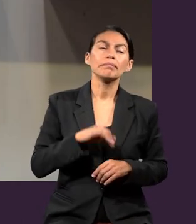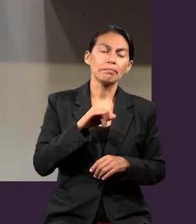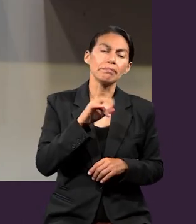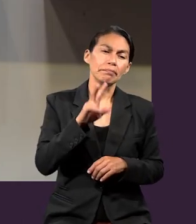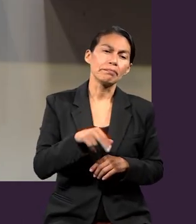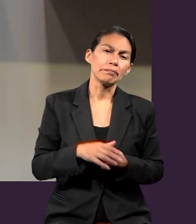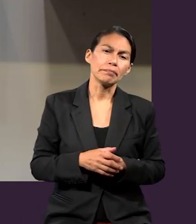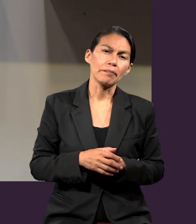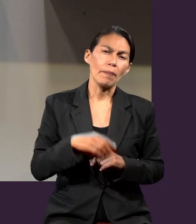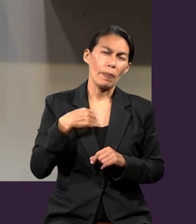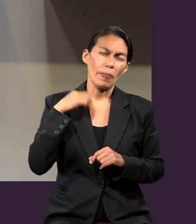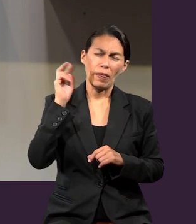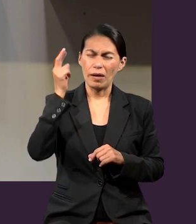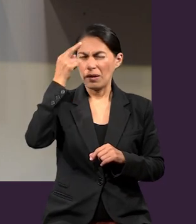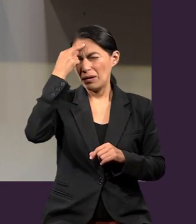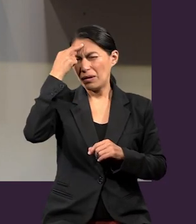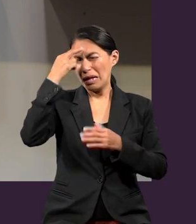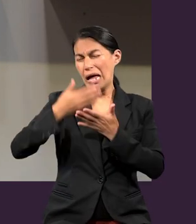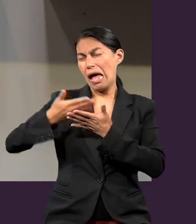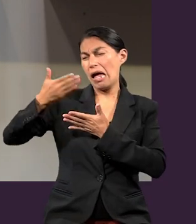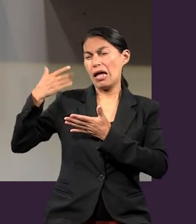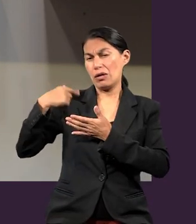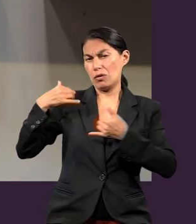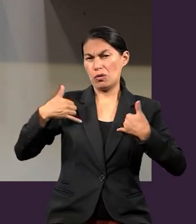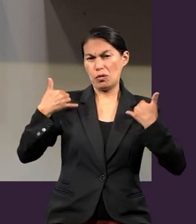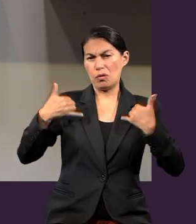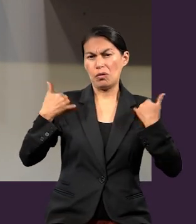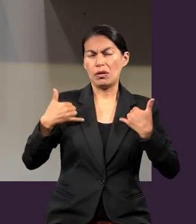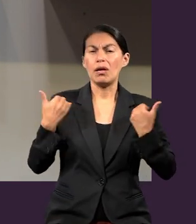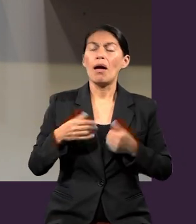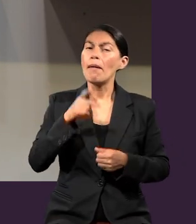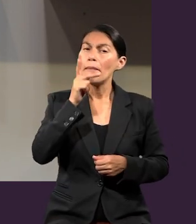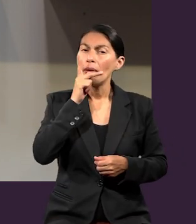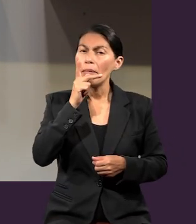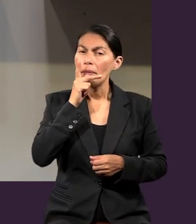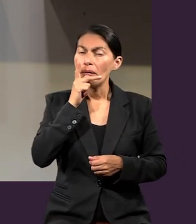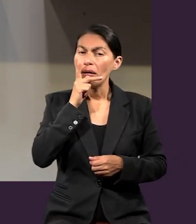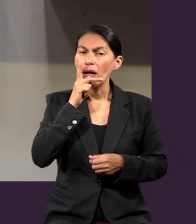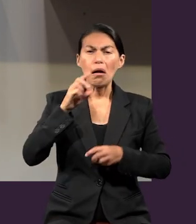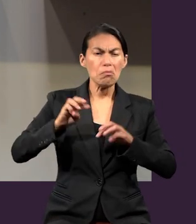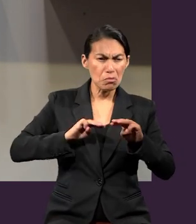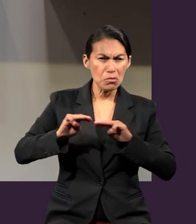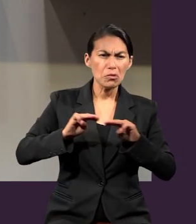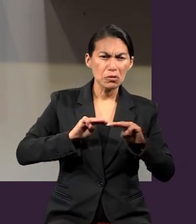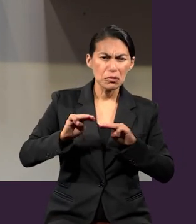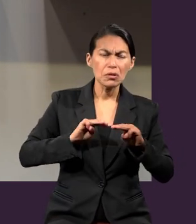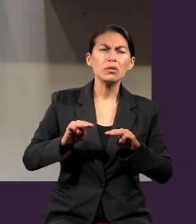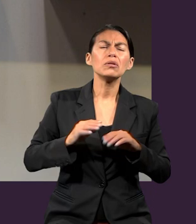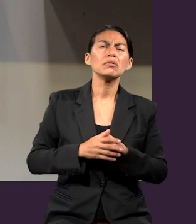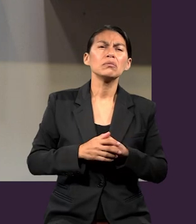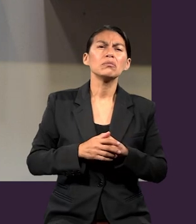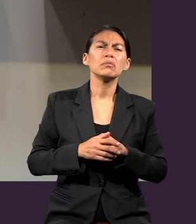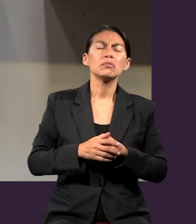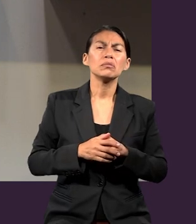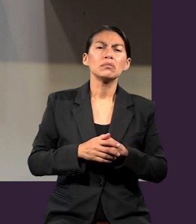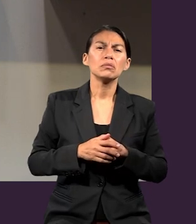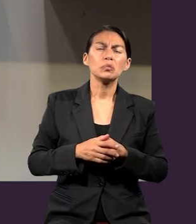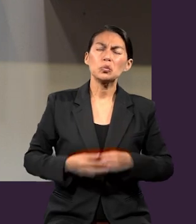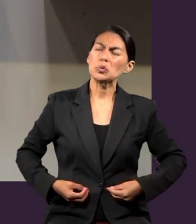yo era chico, acompañé mucho a mi padre, que él estuvo en el ministerio